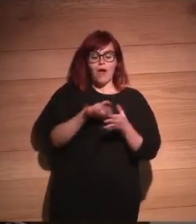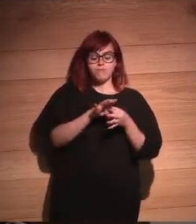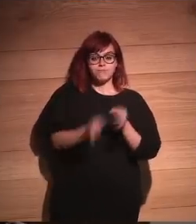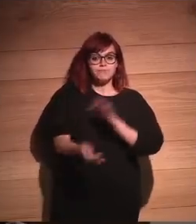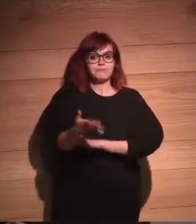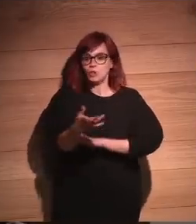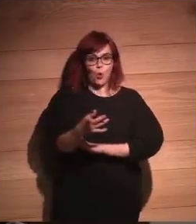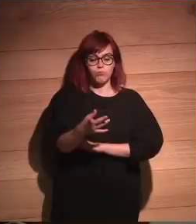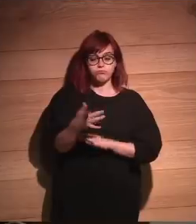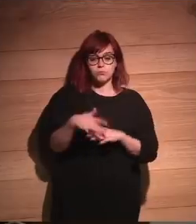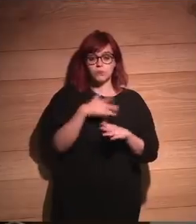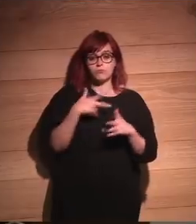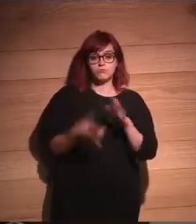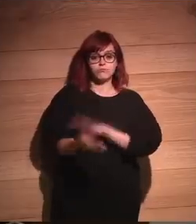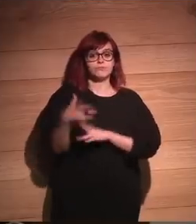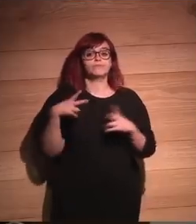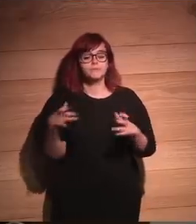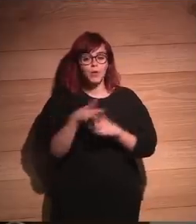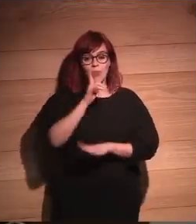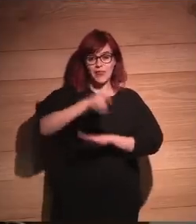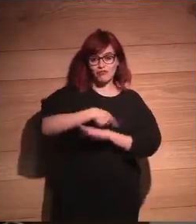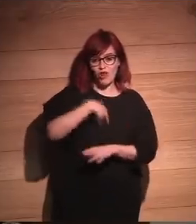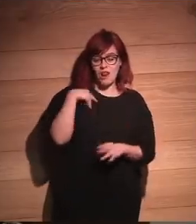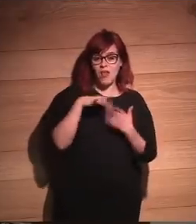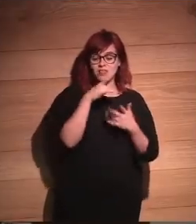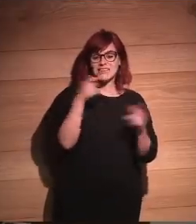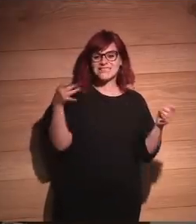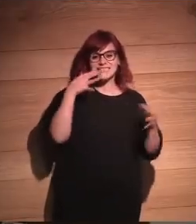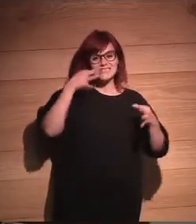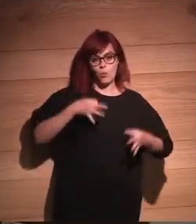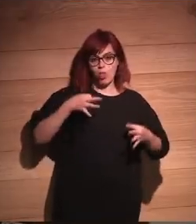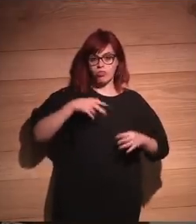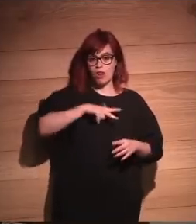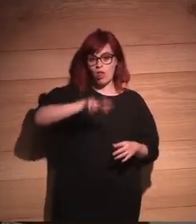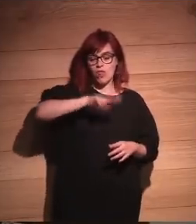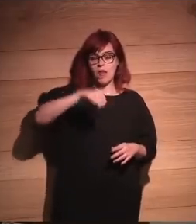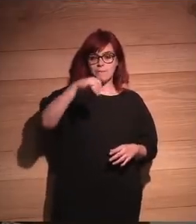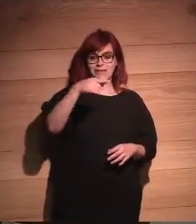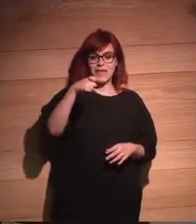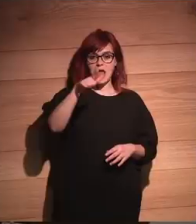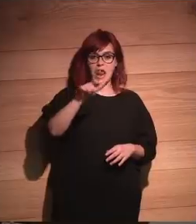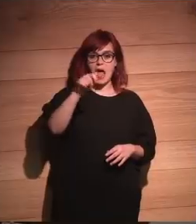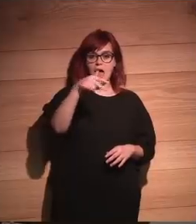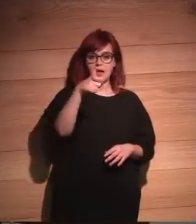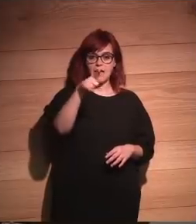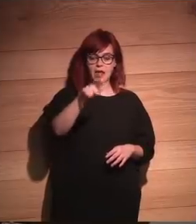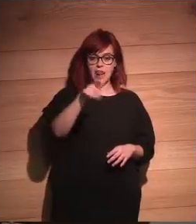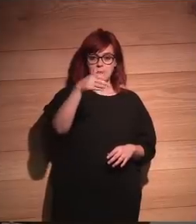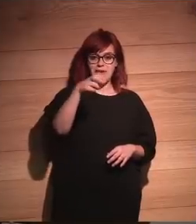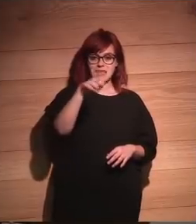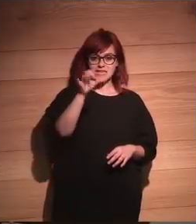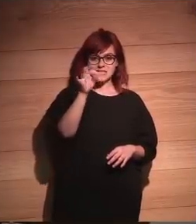como decía el general y director general de Seguridad Nacional, Miguel Ángel Ballesteros, es que el mundo está